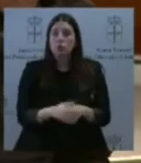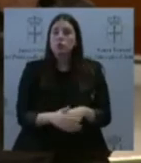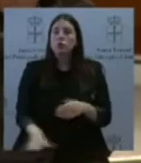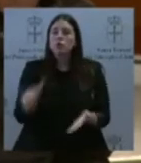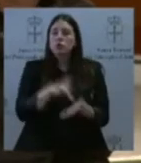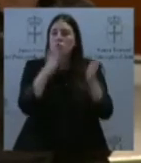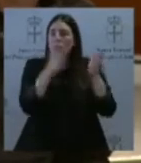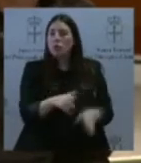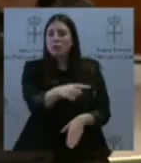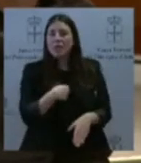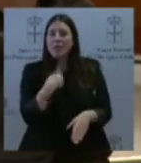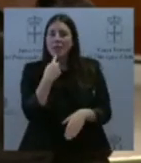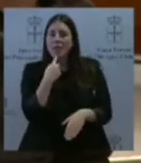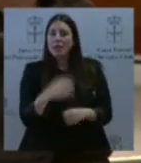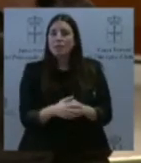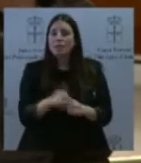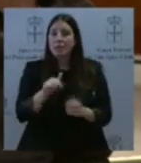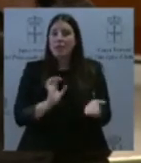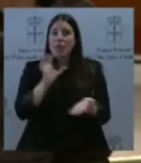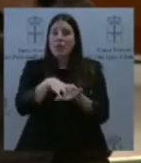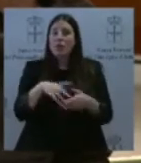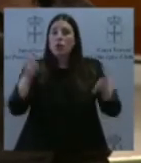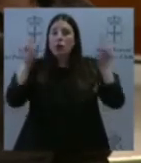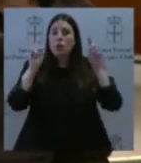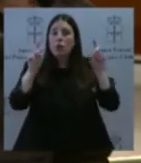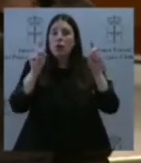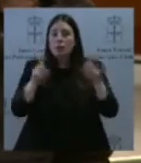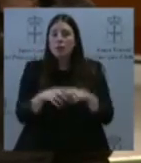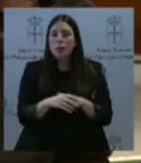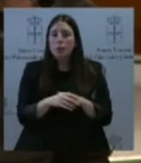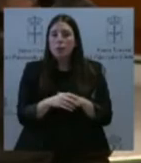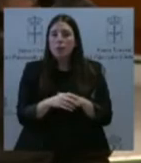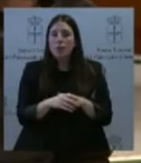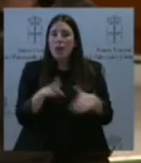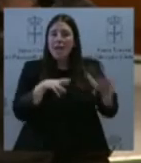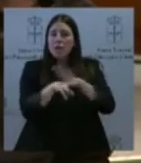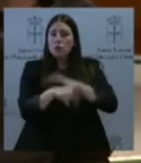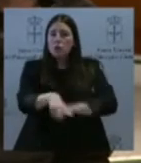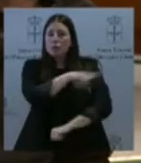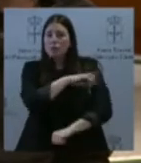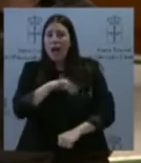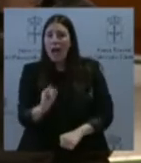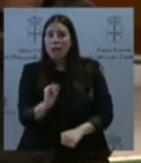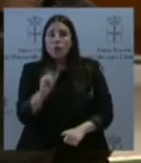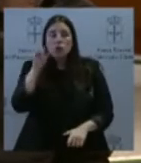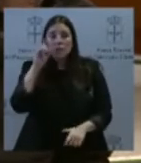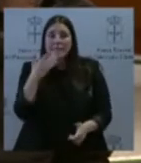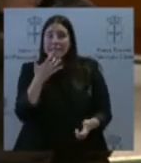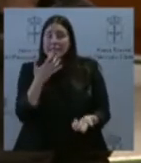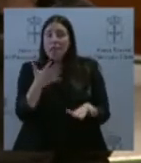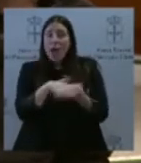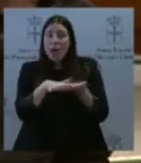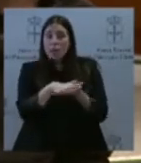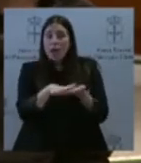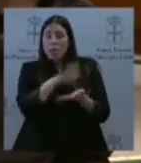este centro educativo está sobredotado, yo no sé si se refiere a que le parece que la política que tiene que hacer en este caso